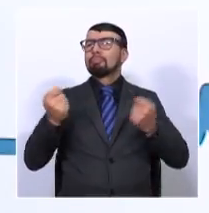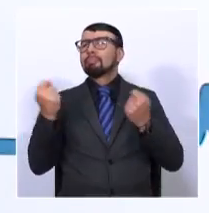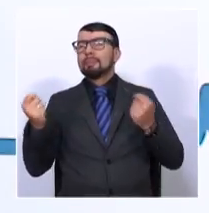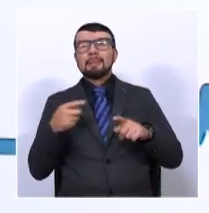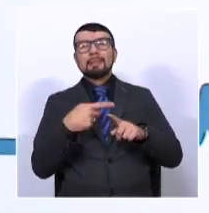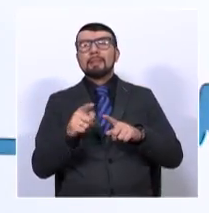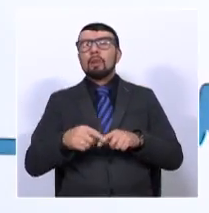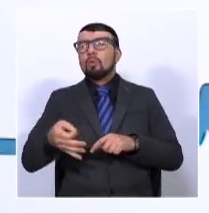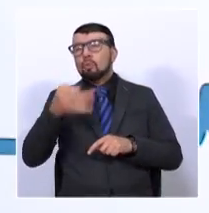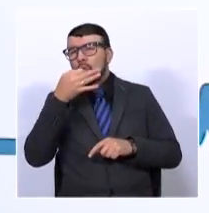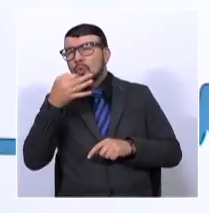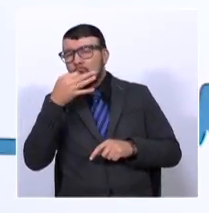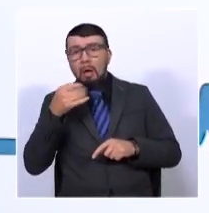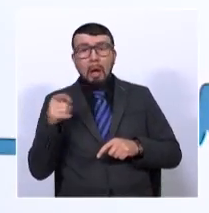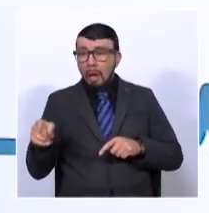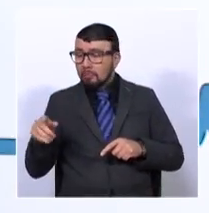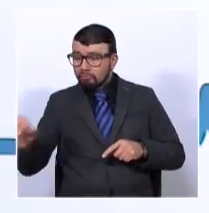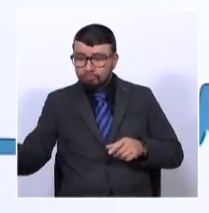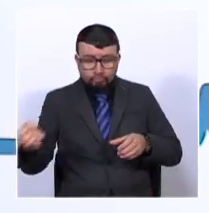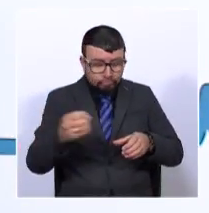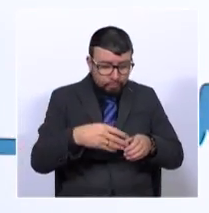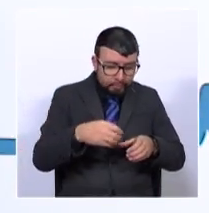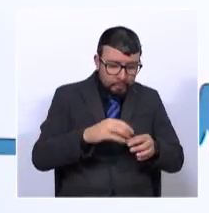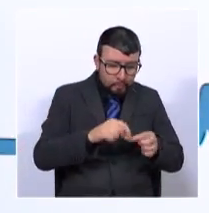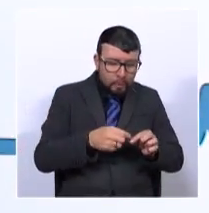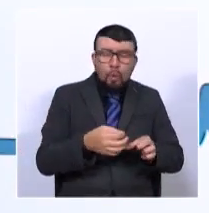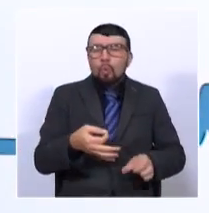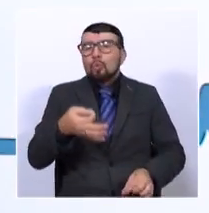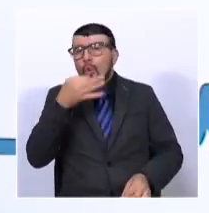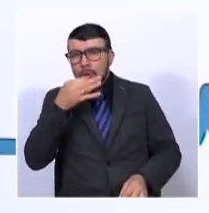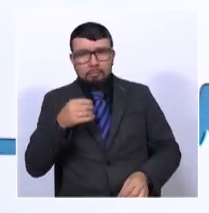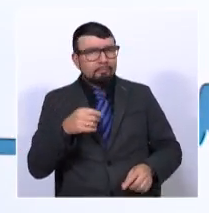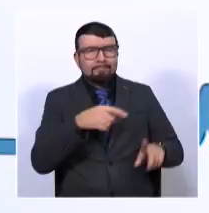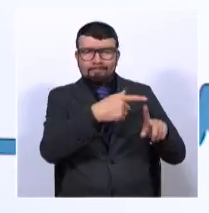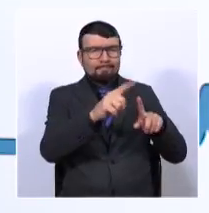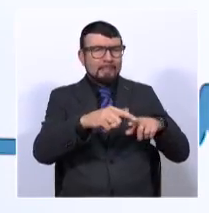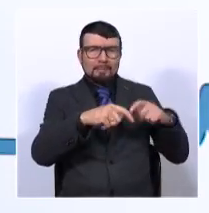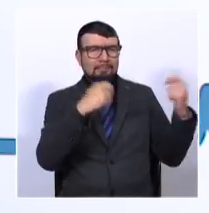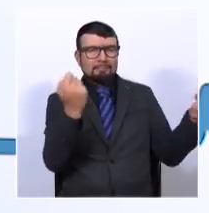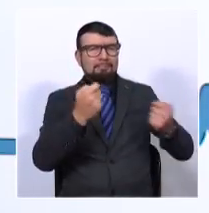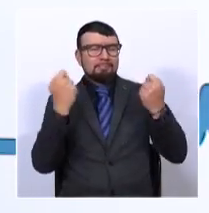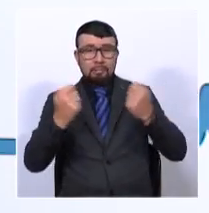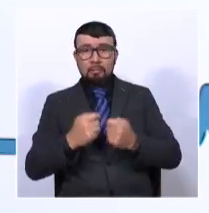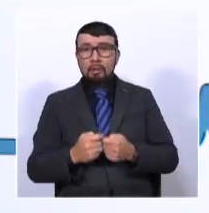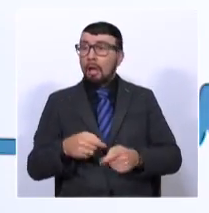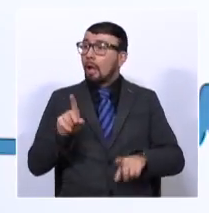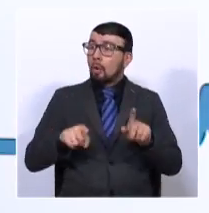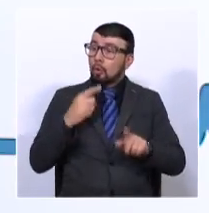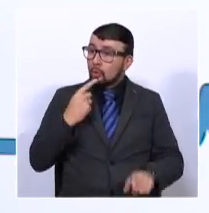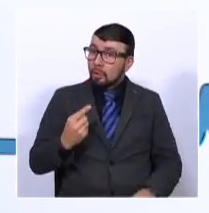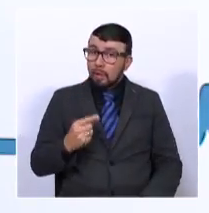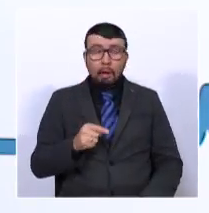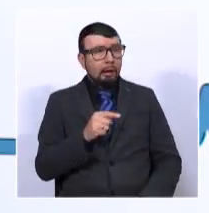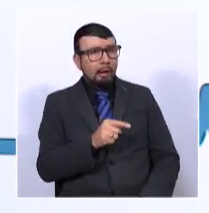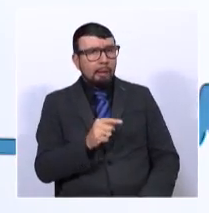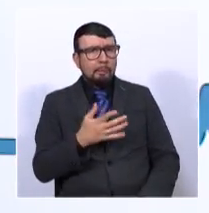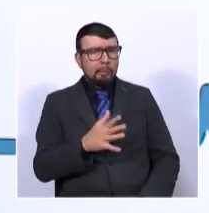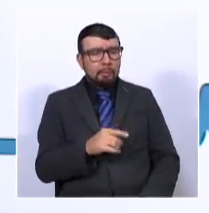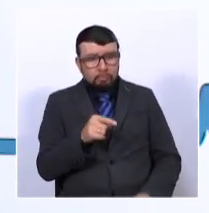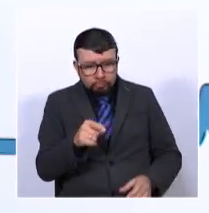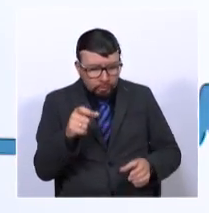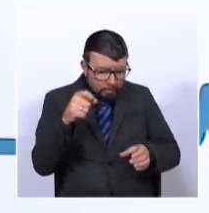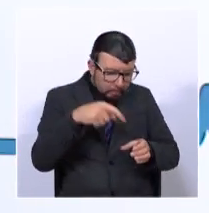que se obtienen de minerales o de plantas, y generalmente uno dice, hay un promedio de